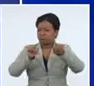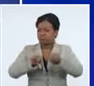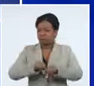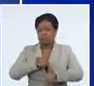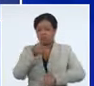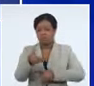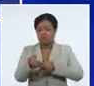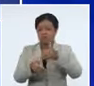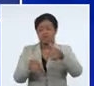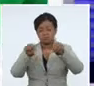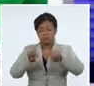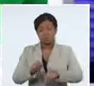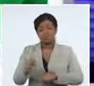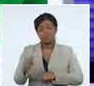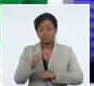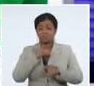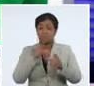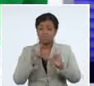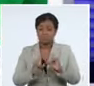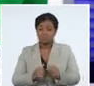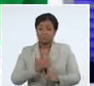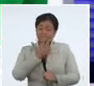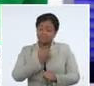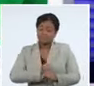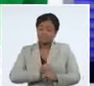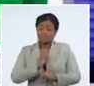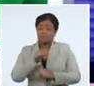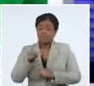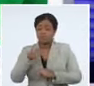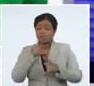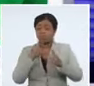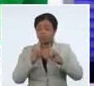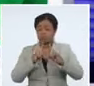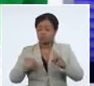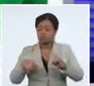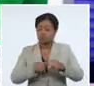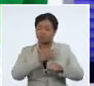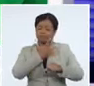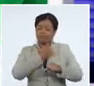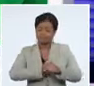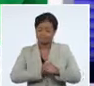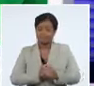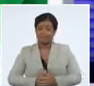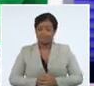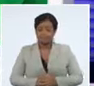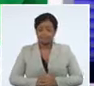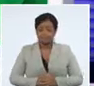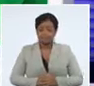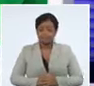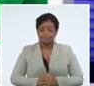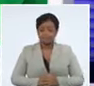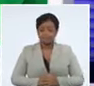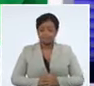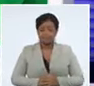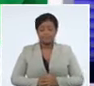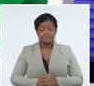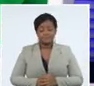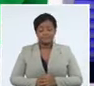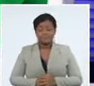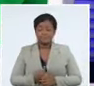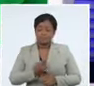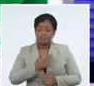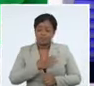sea favorable. Lamentamos mucho el fallecimiento de estos pacientes y damos las condolencias a sus